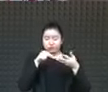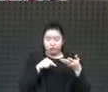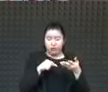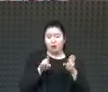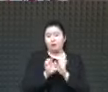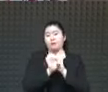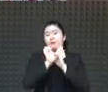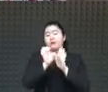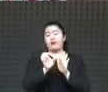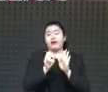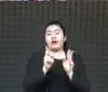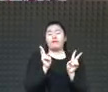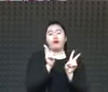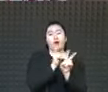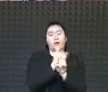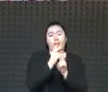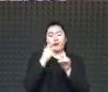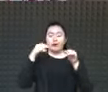ventilación.